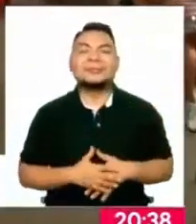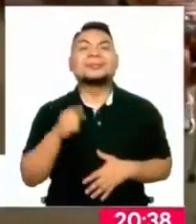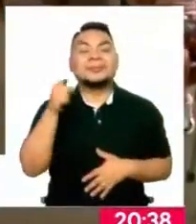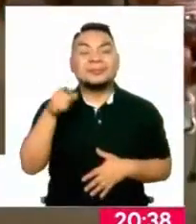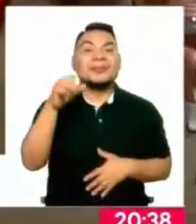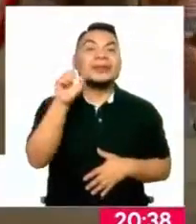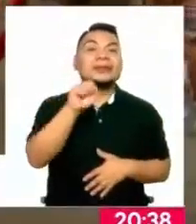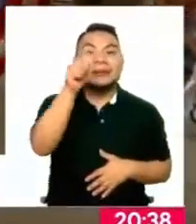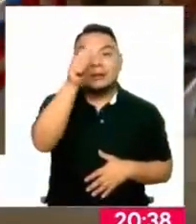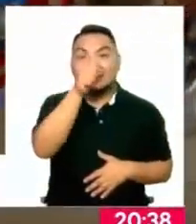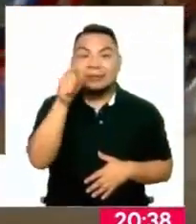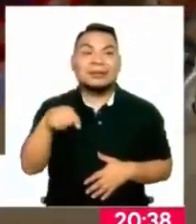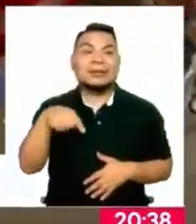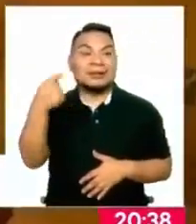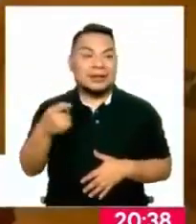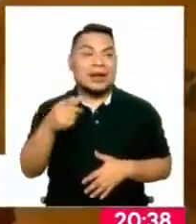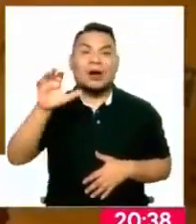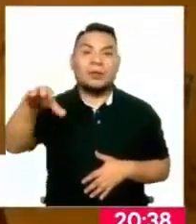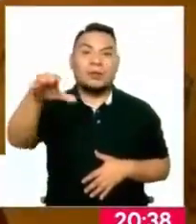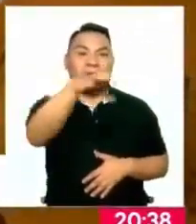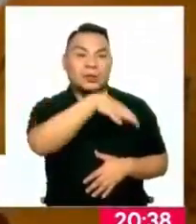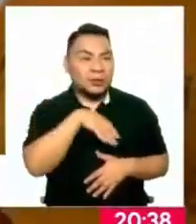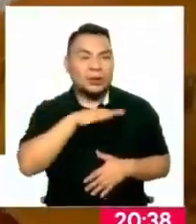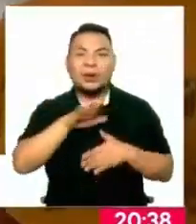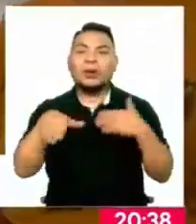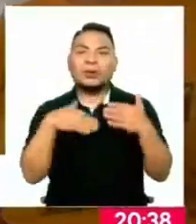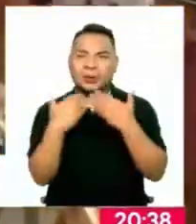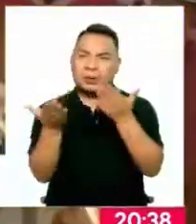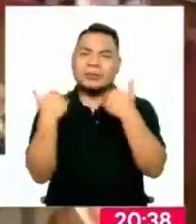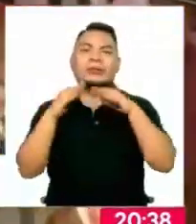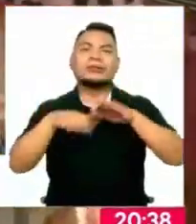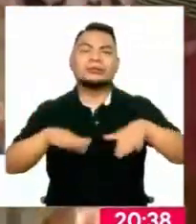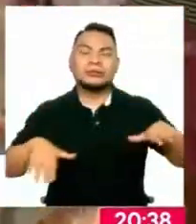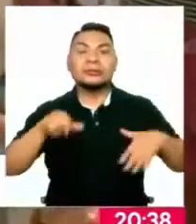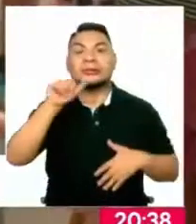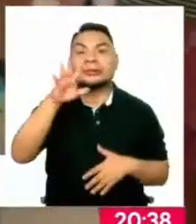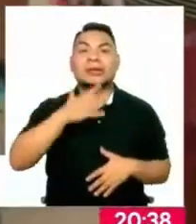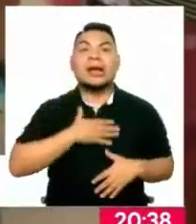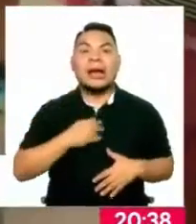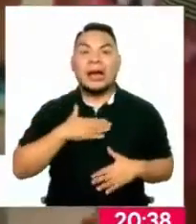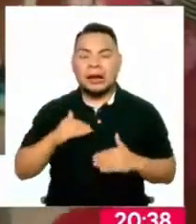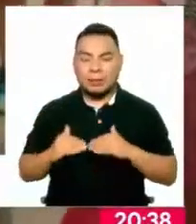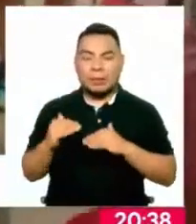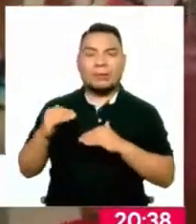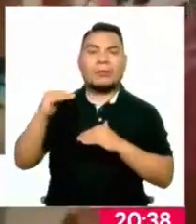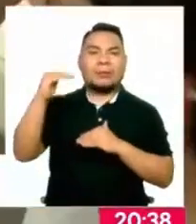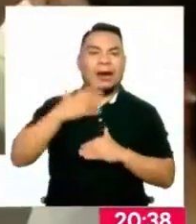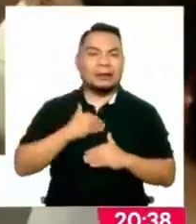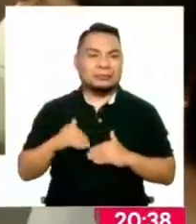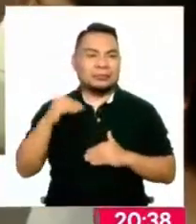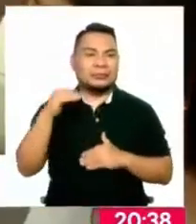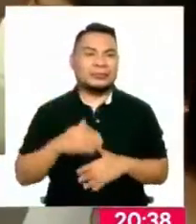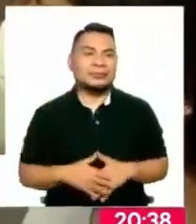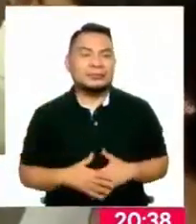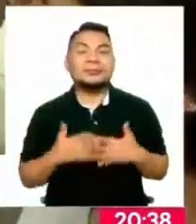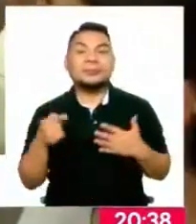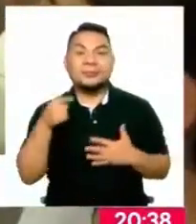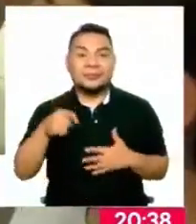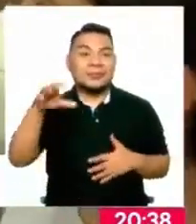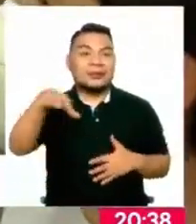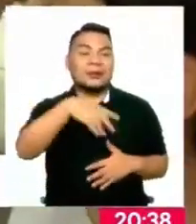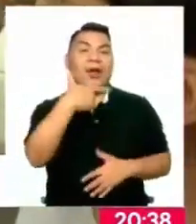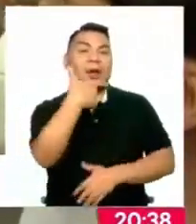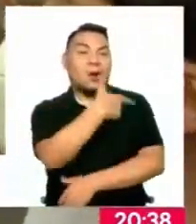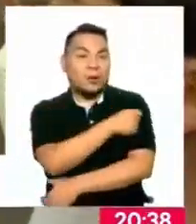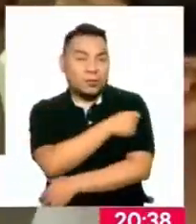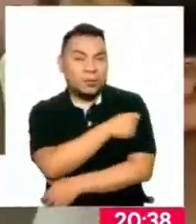y domingo en el Vacuna Huarma serán inmunizados los menores de 5 años en adelante. Este Vacuna Huarma